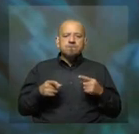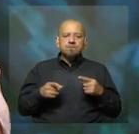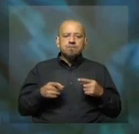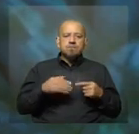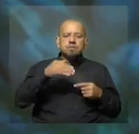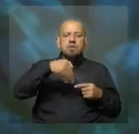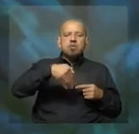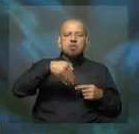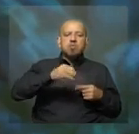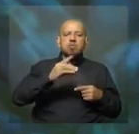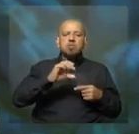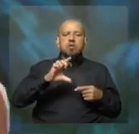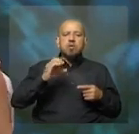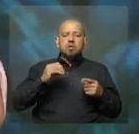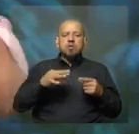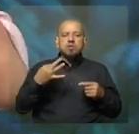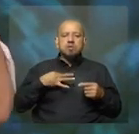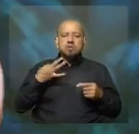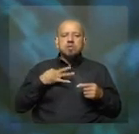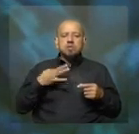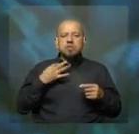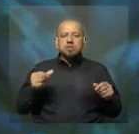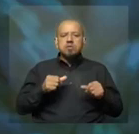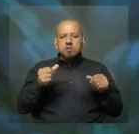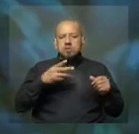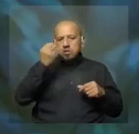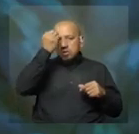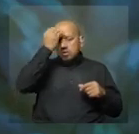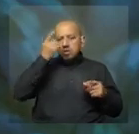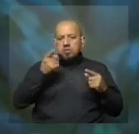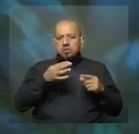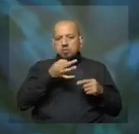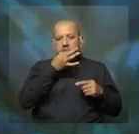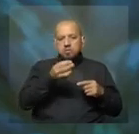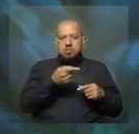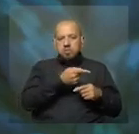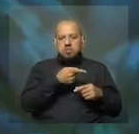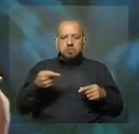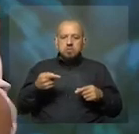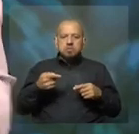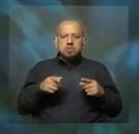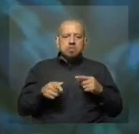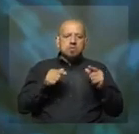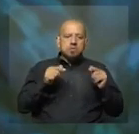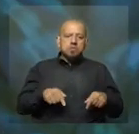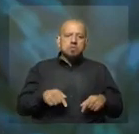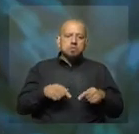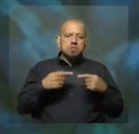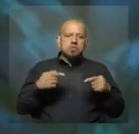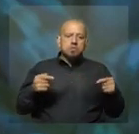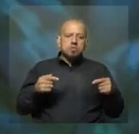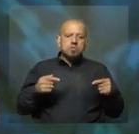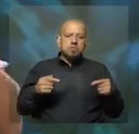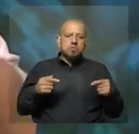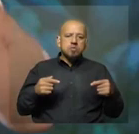modelo, desde hace muchos años, había desarrollado un concepto que era los recomendados de la semana. Entonces, todas las semanas, con estos mismos criterios que ahora